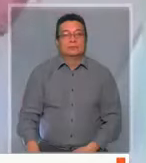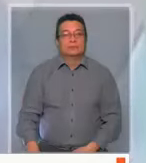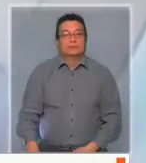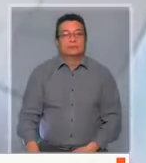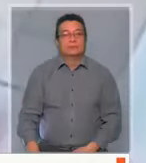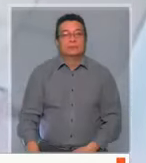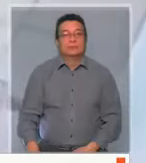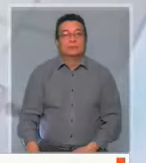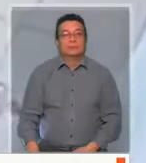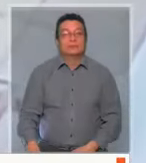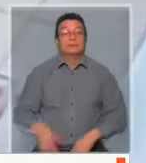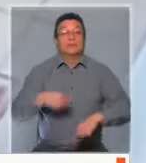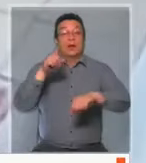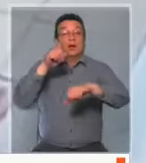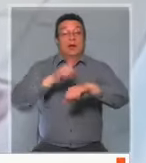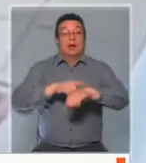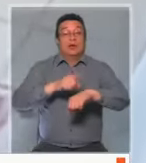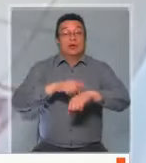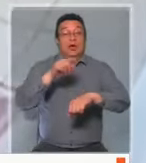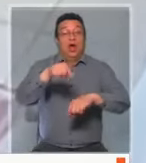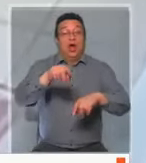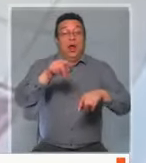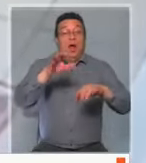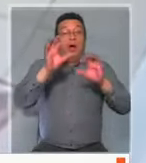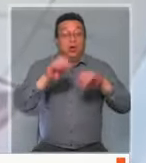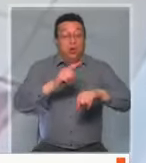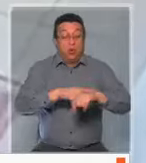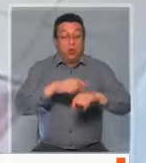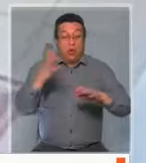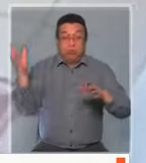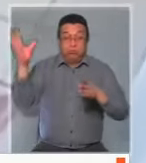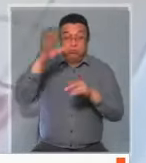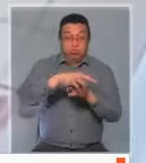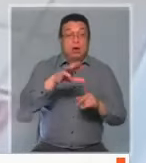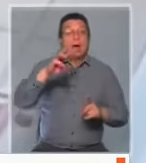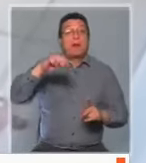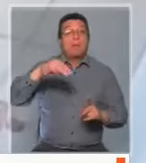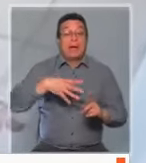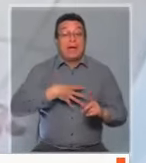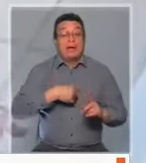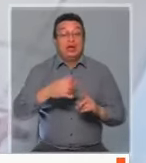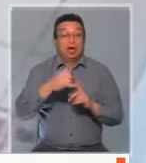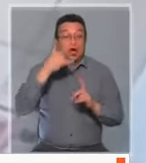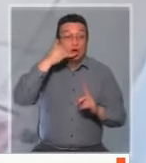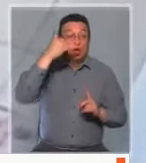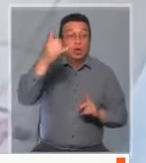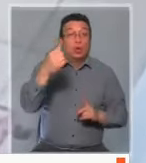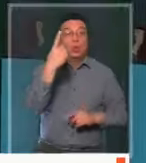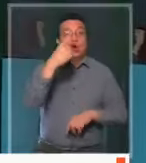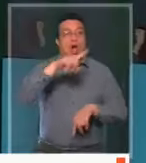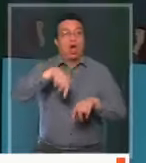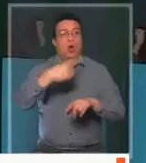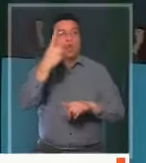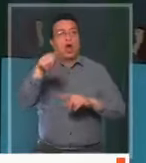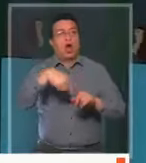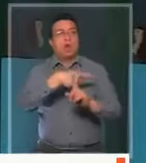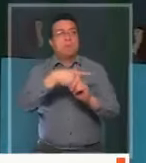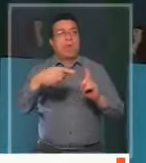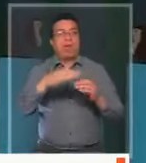El accidente fue a 1 hora y a la mamá de mi hijo la llamaron 1 hora, casi 1 hora y media después. Lo